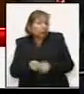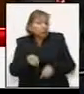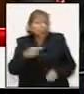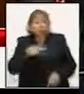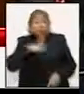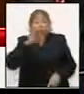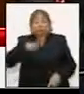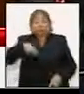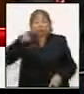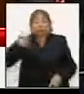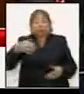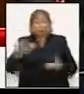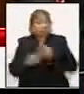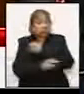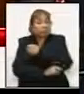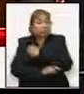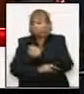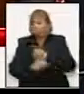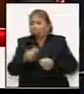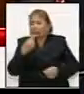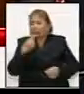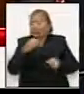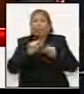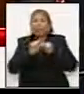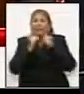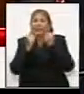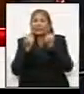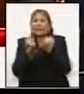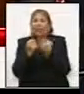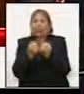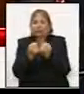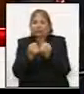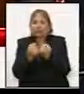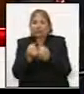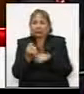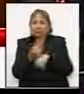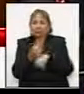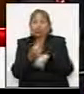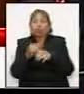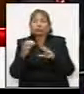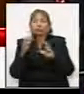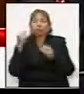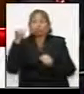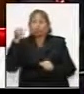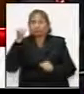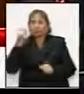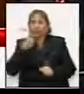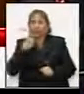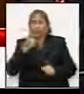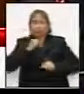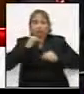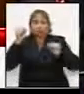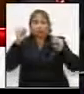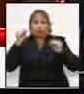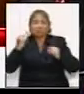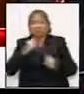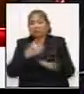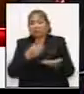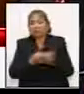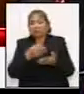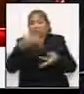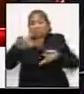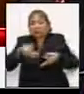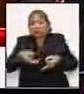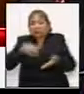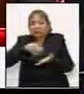regionales del país, esas asociaciones, o en todo caso esos sindicatos que dicen defender la realidad